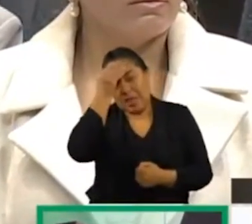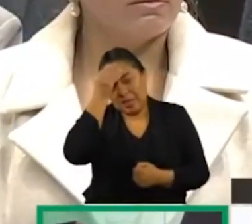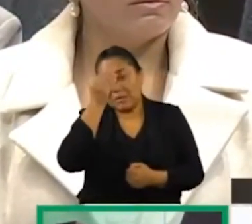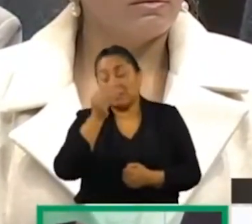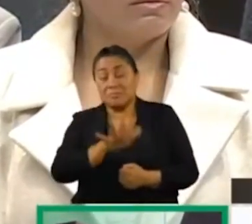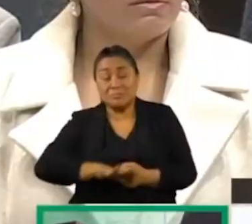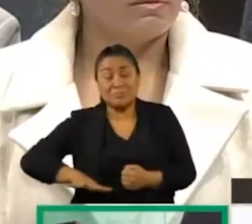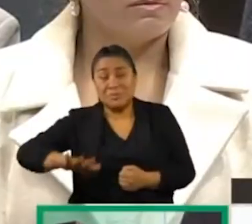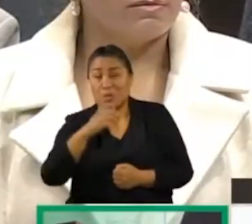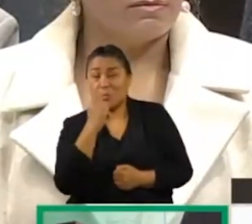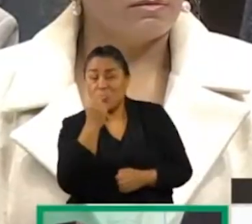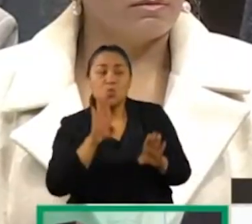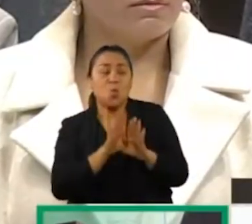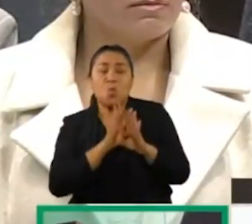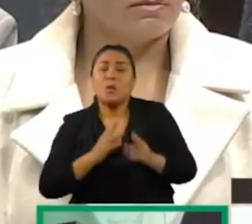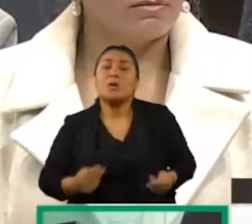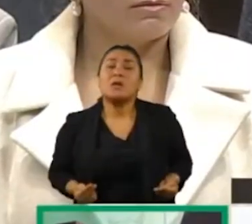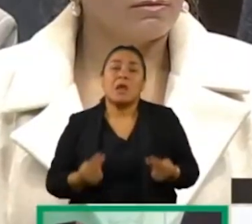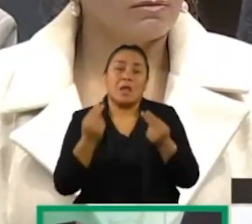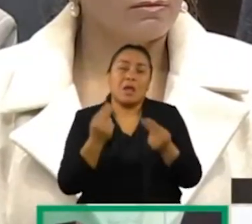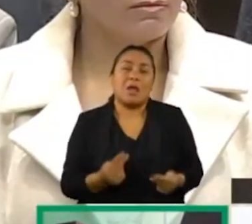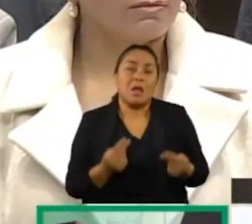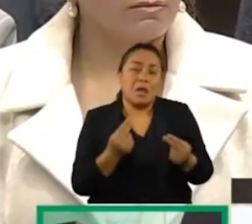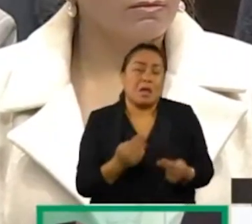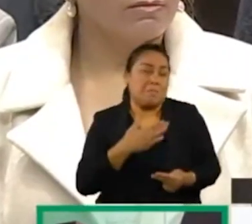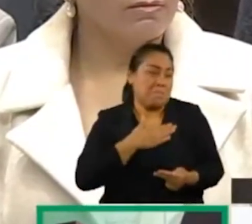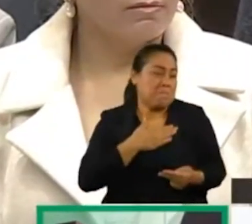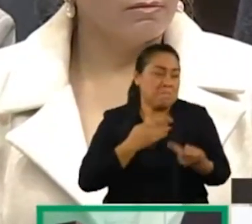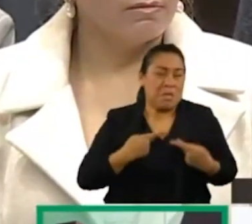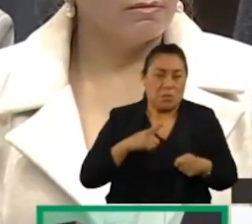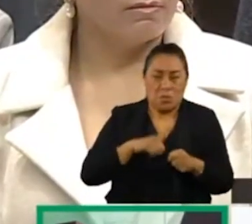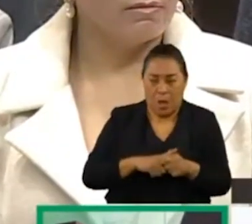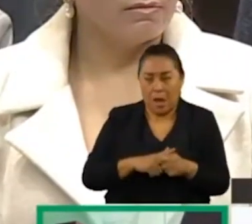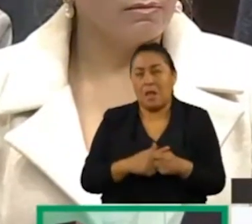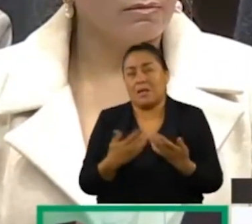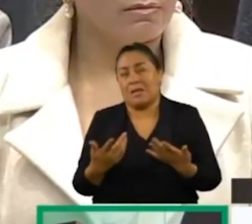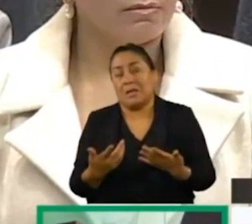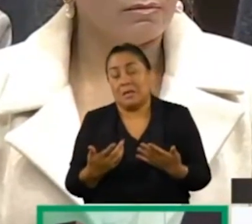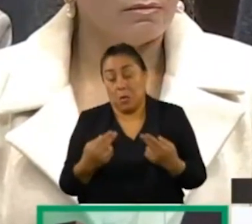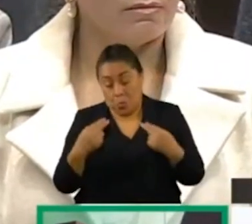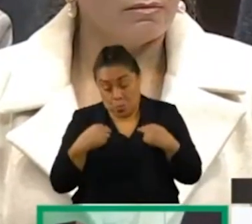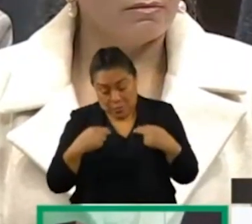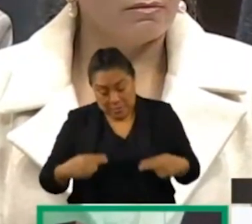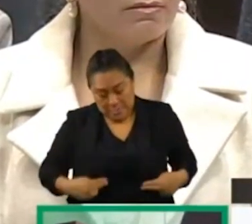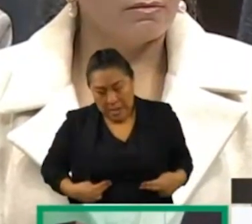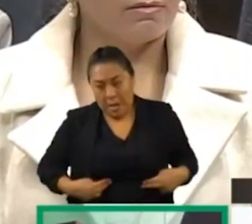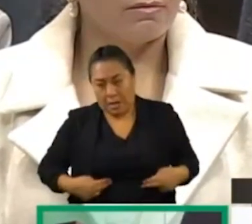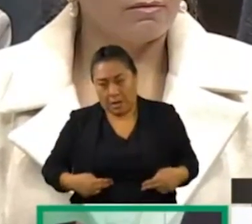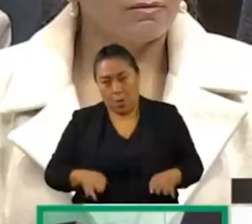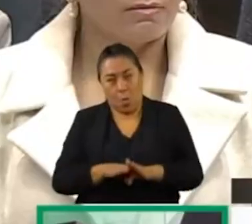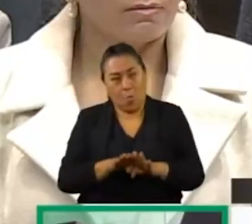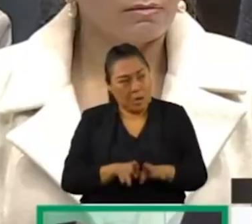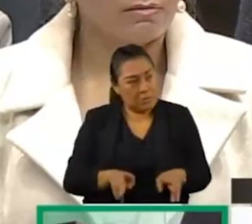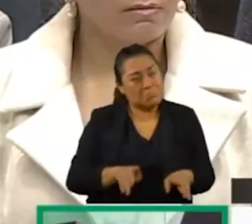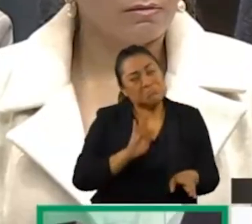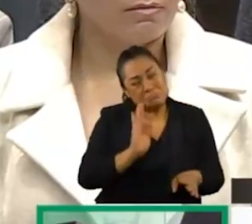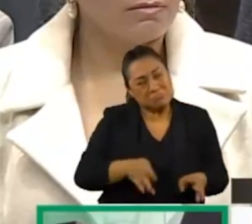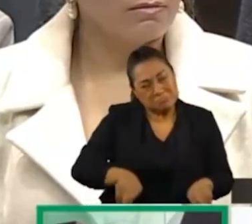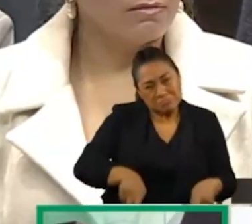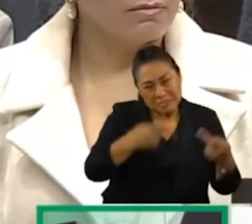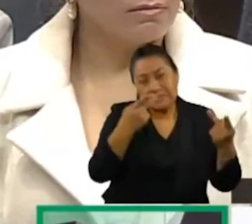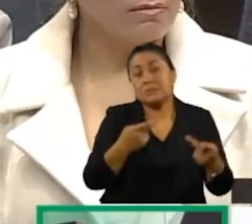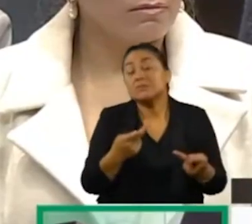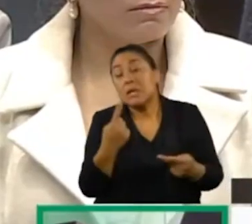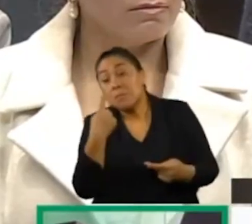seguridad en un negocio personal. Se vendían los uniformes, las patrullas y hasta las plazas